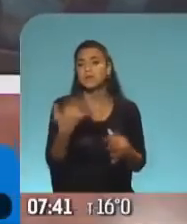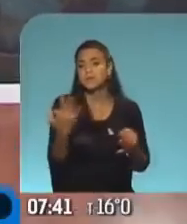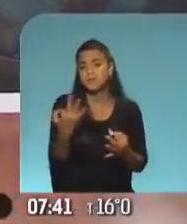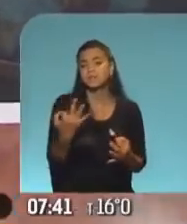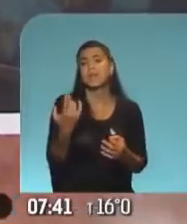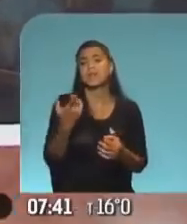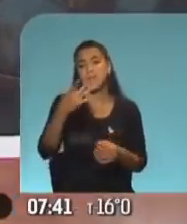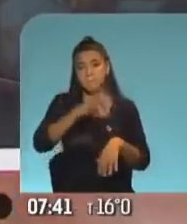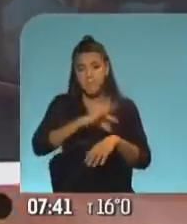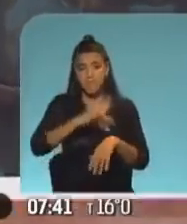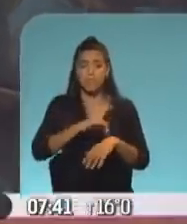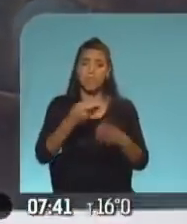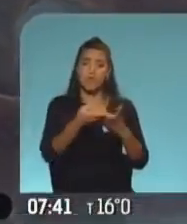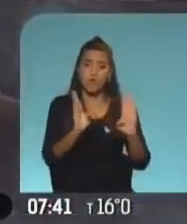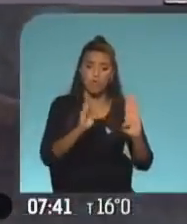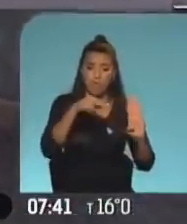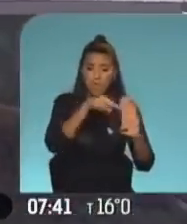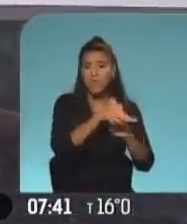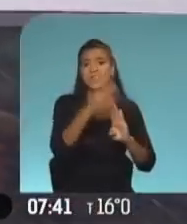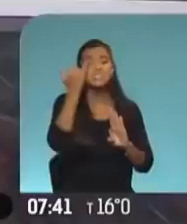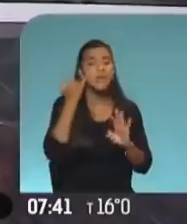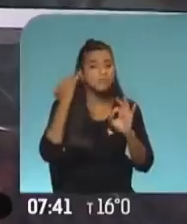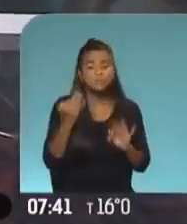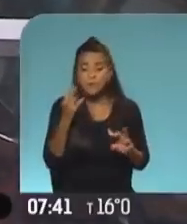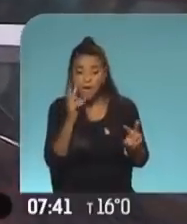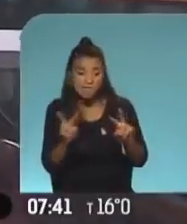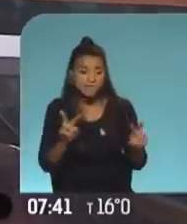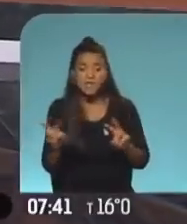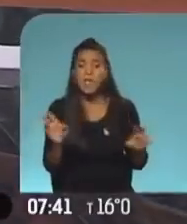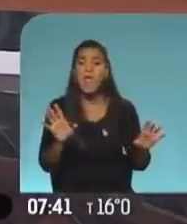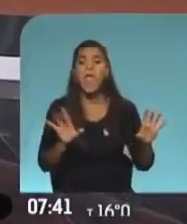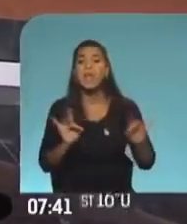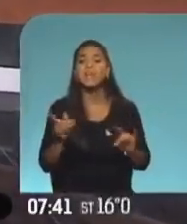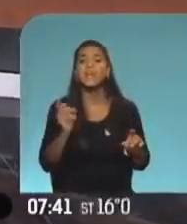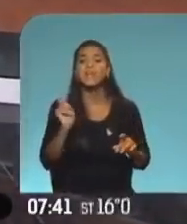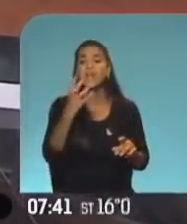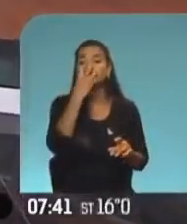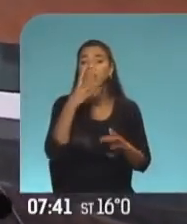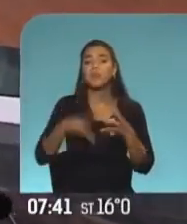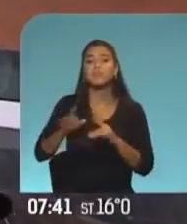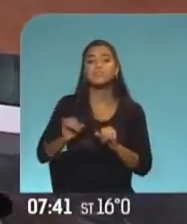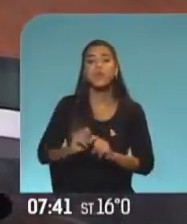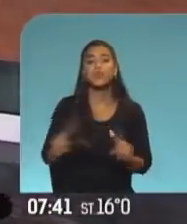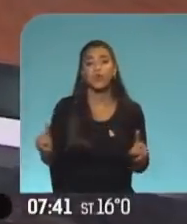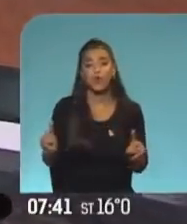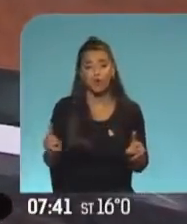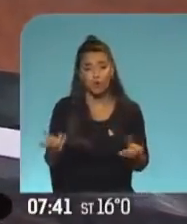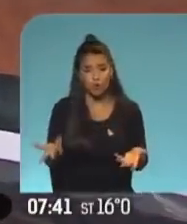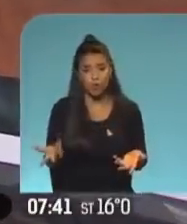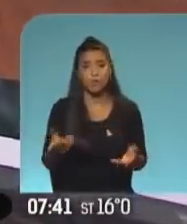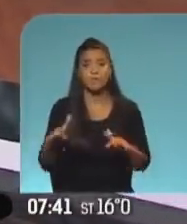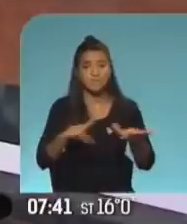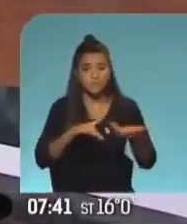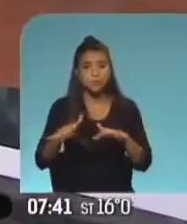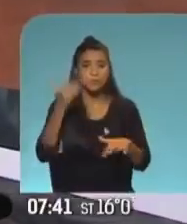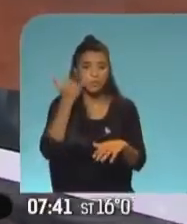los médicos limeños, han dicho que ya están obligados a elegir entre a quién ponerle el respirador y a quién no ponerle el respirador, una situación